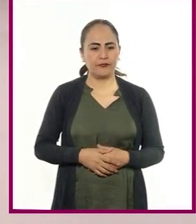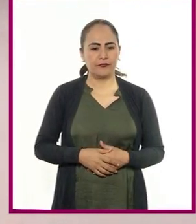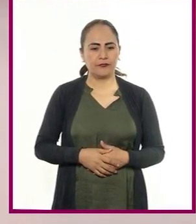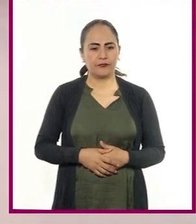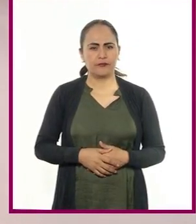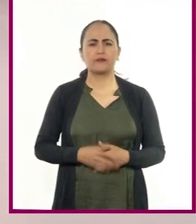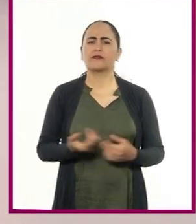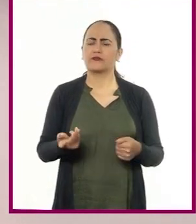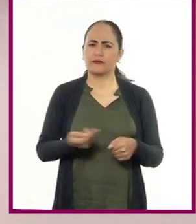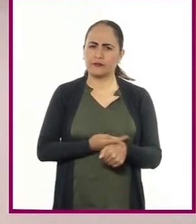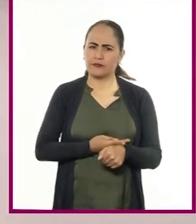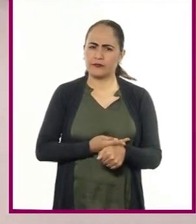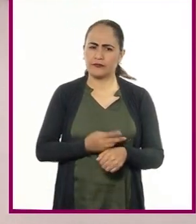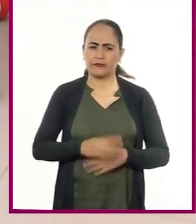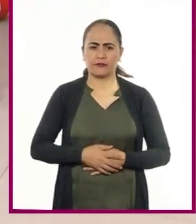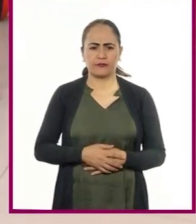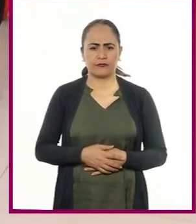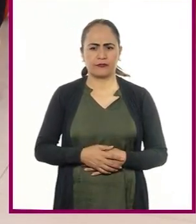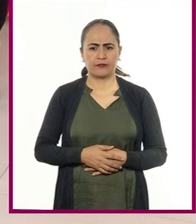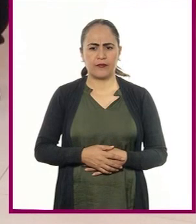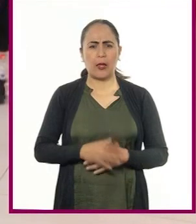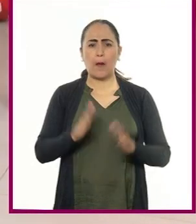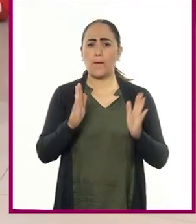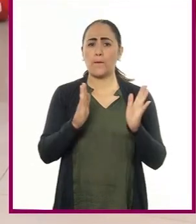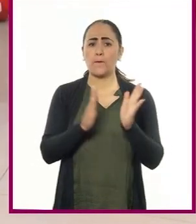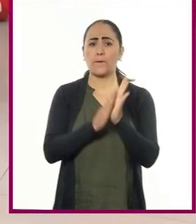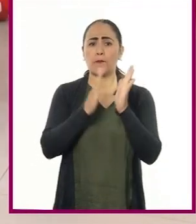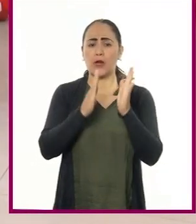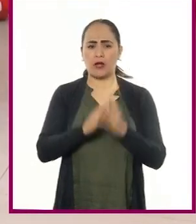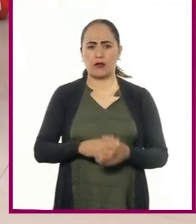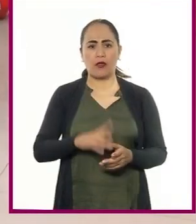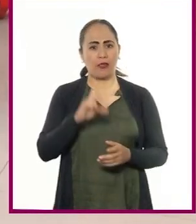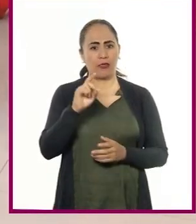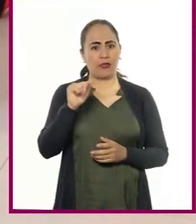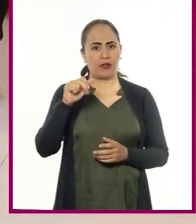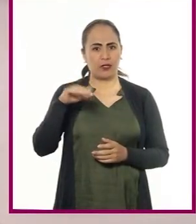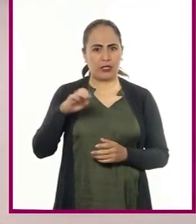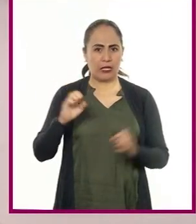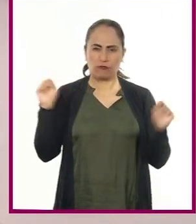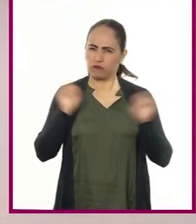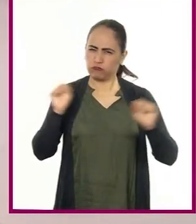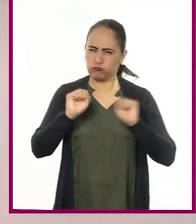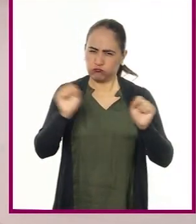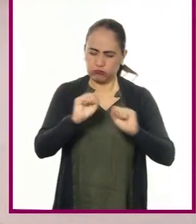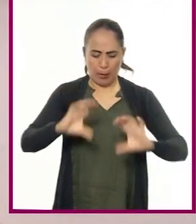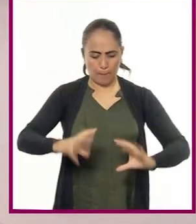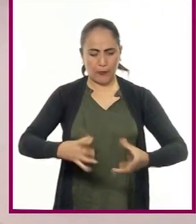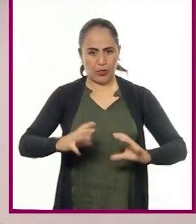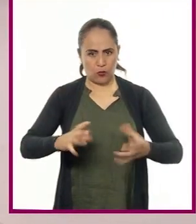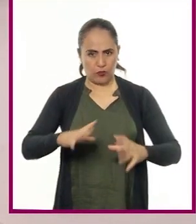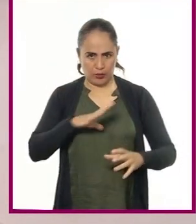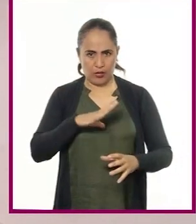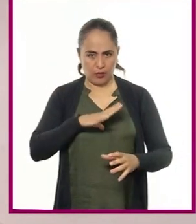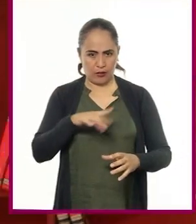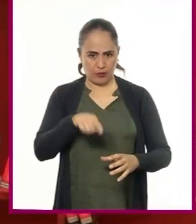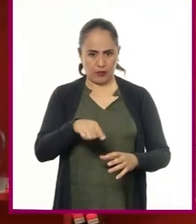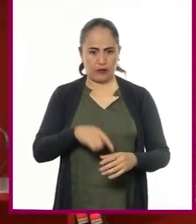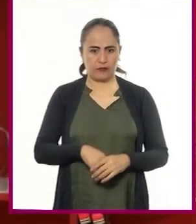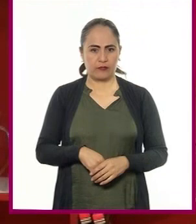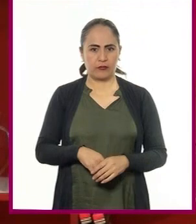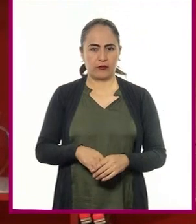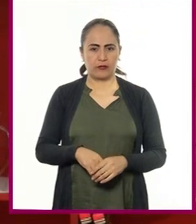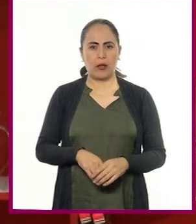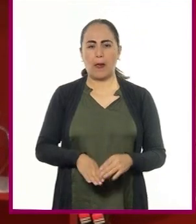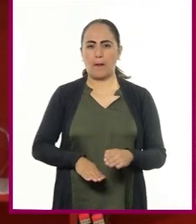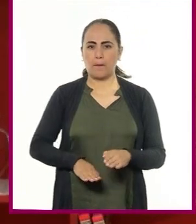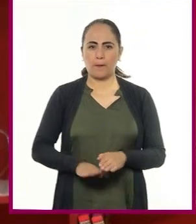¿Qué va a pasar? A la palmada, a la señal, Daniel, vas a correr rápido. Ahí va a estar un balón o una pelota. Y cuando llegues,